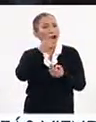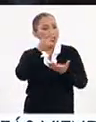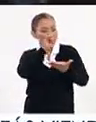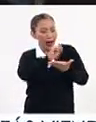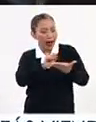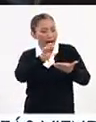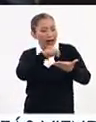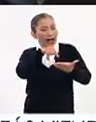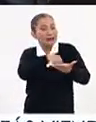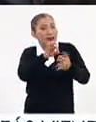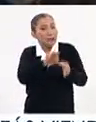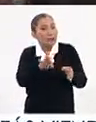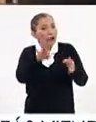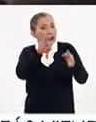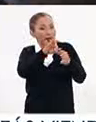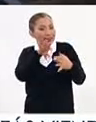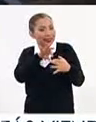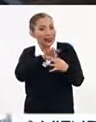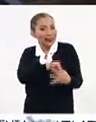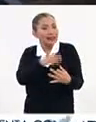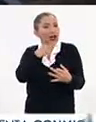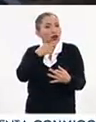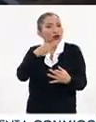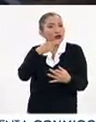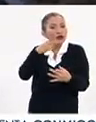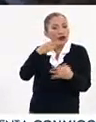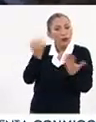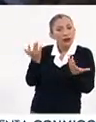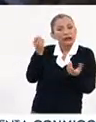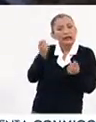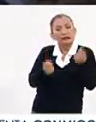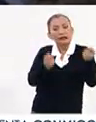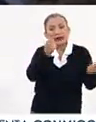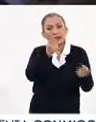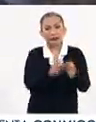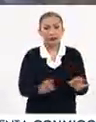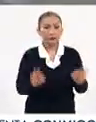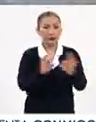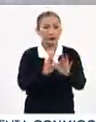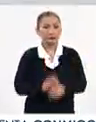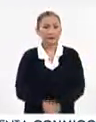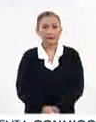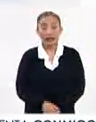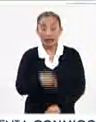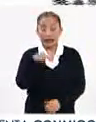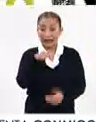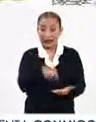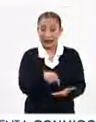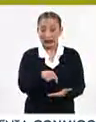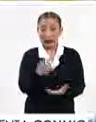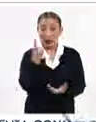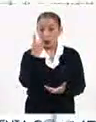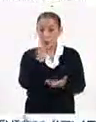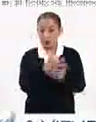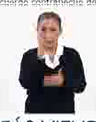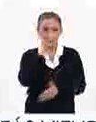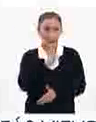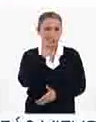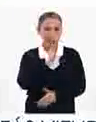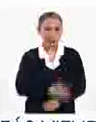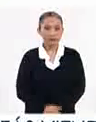el personaje principal y el manejo de los opuestos es fundamental. Aquí, solo una